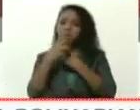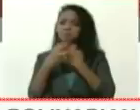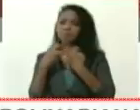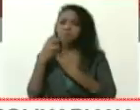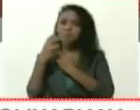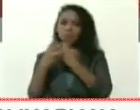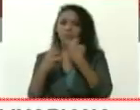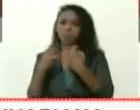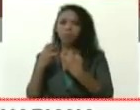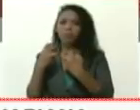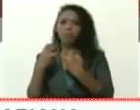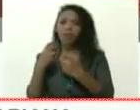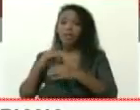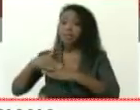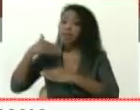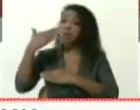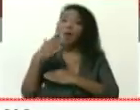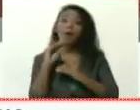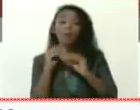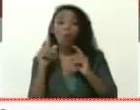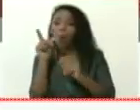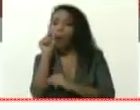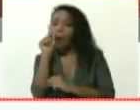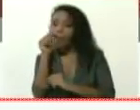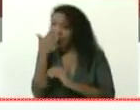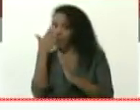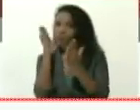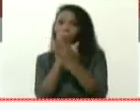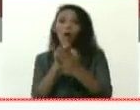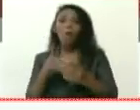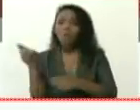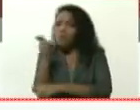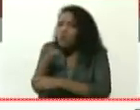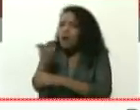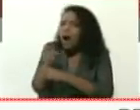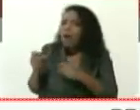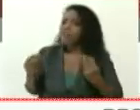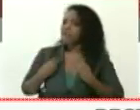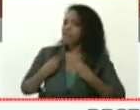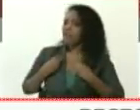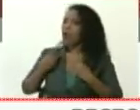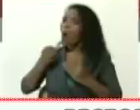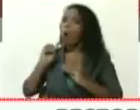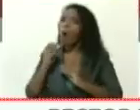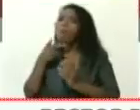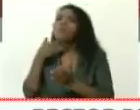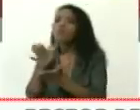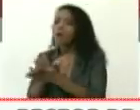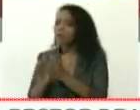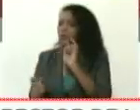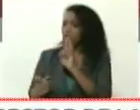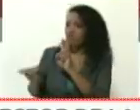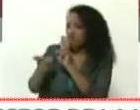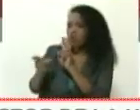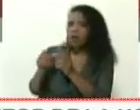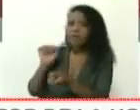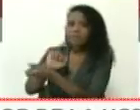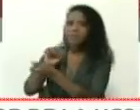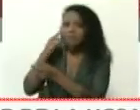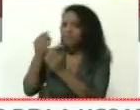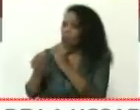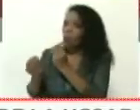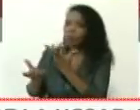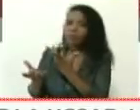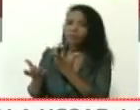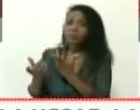Después, hablando con un hombre buscado vivo o muerto por la policía, me dijo, somos la